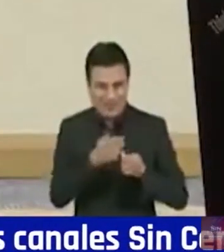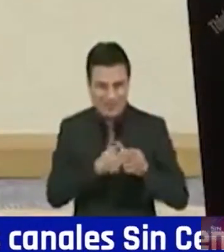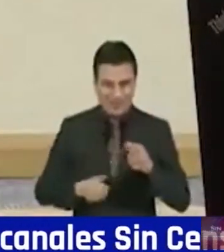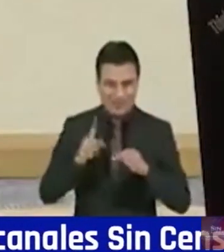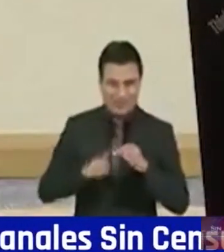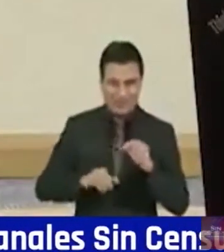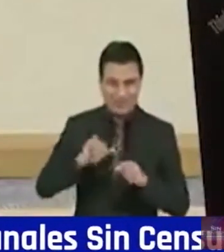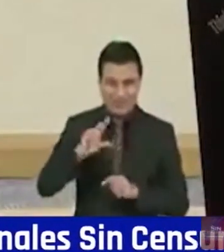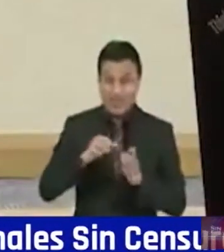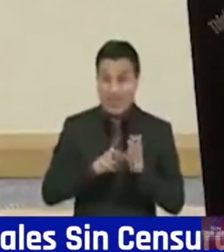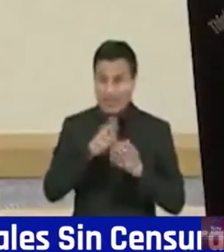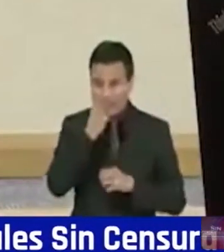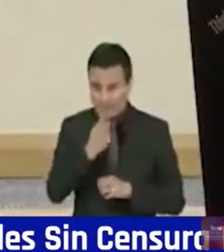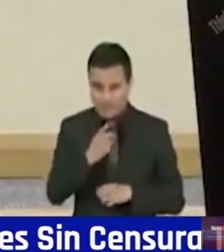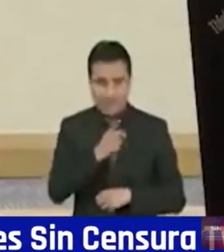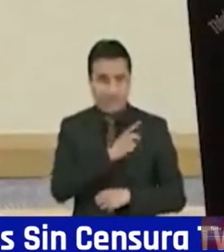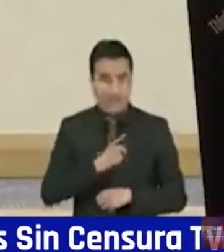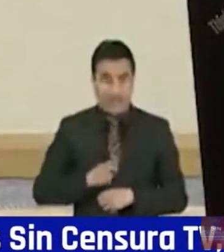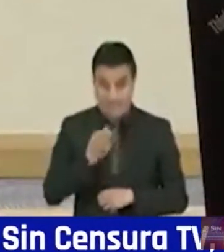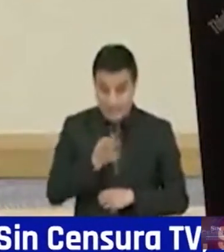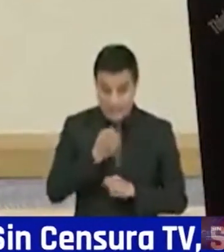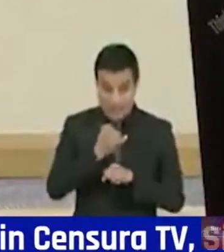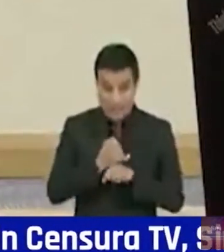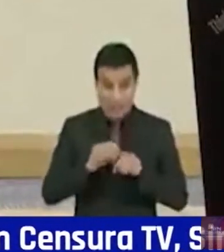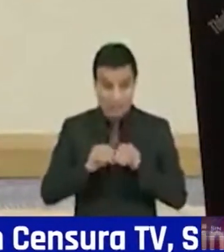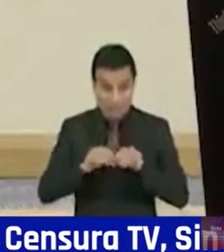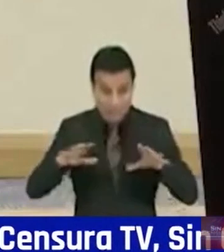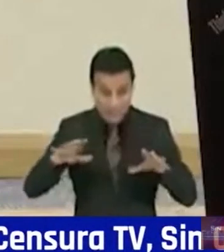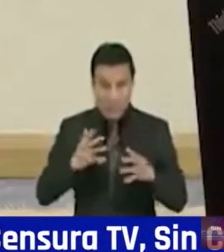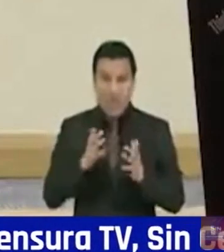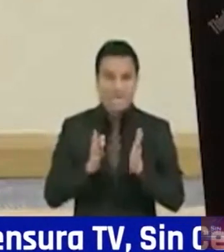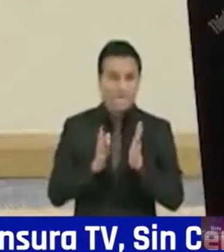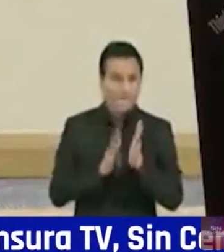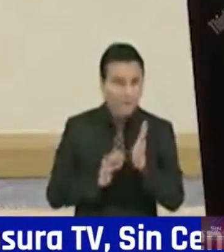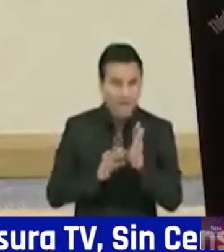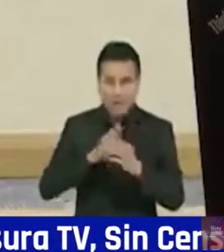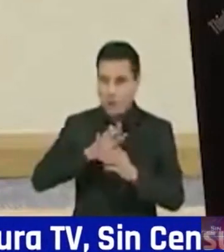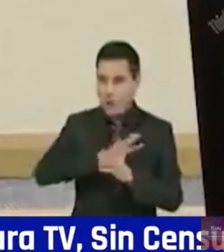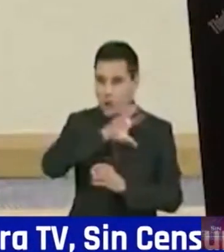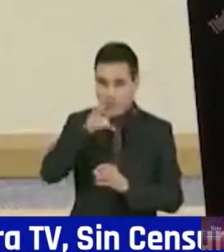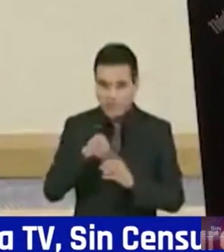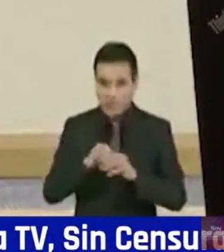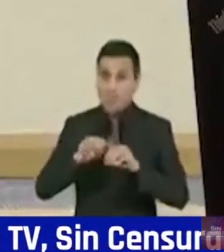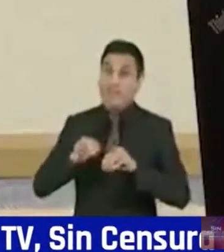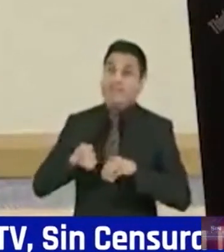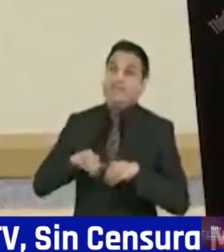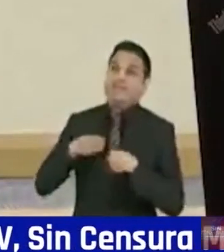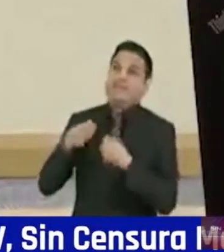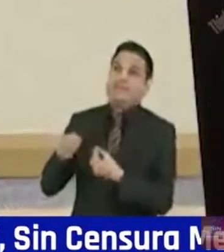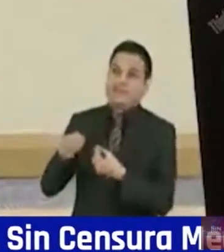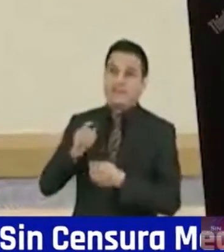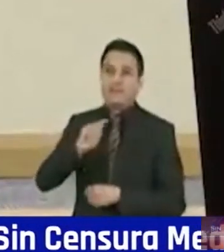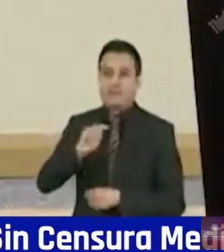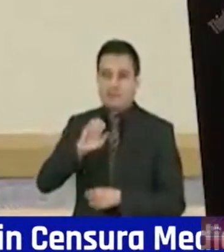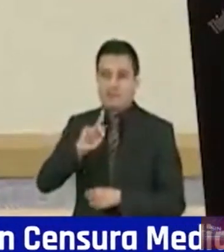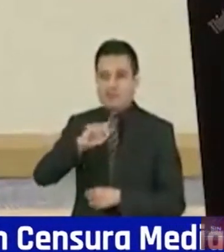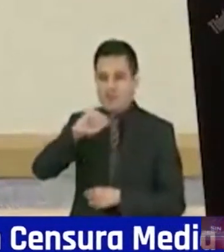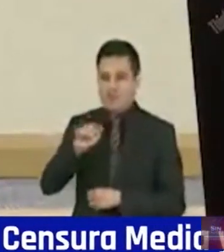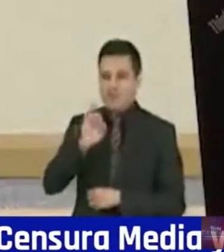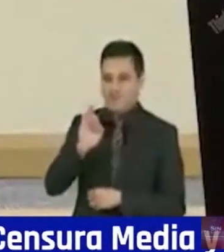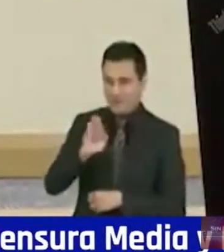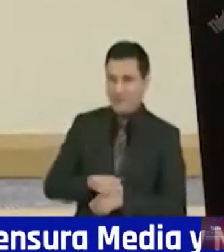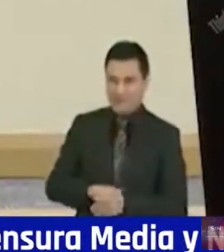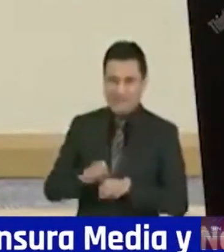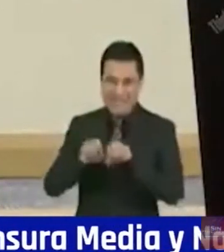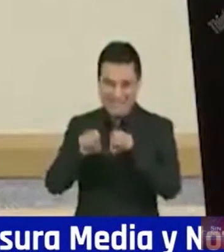Mandato nos instruye enviar toda la información y documentación necesaria para que el Tribunal Electoral del Poder Judicial de la Federación, a través de su